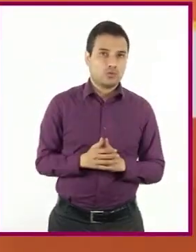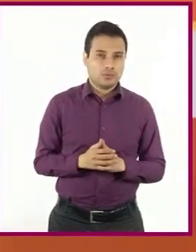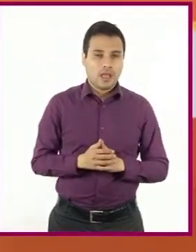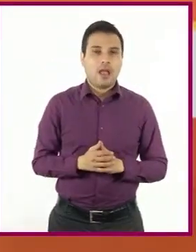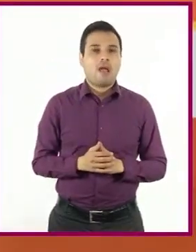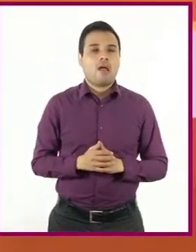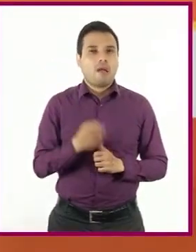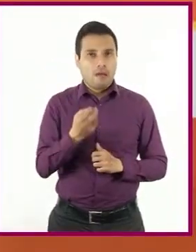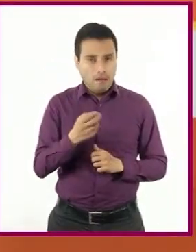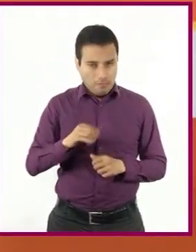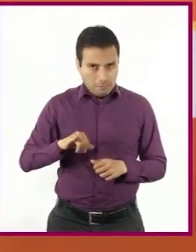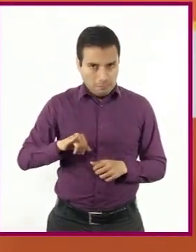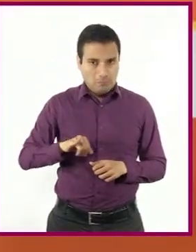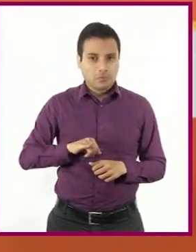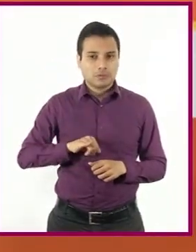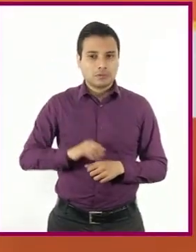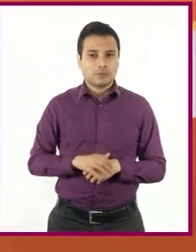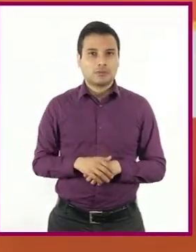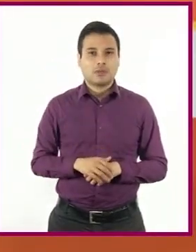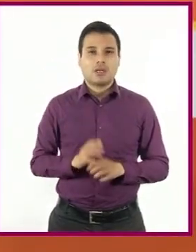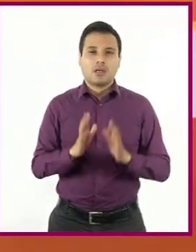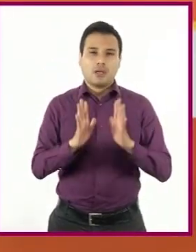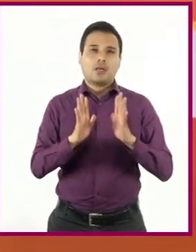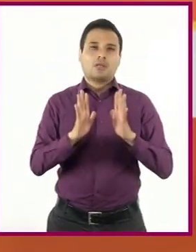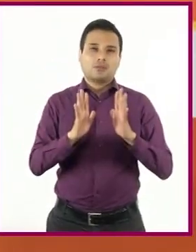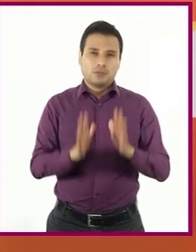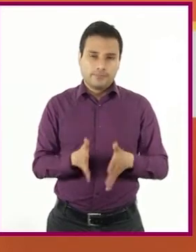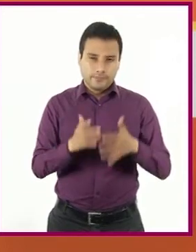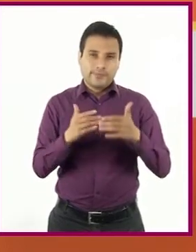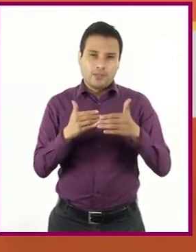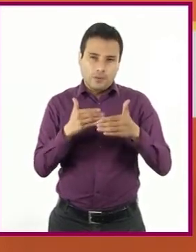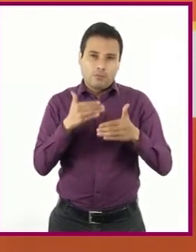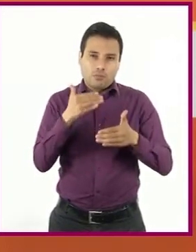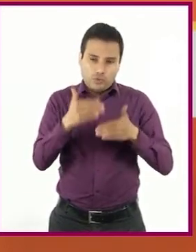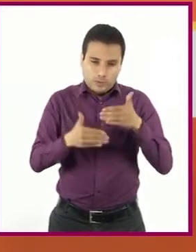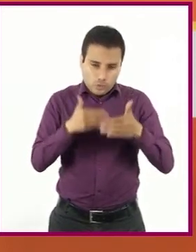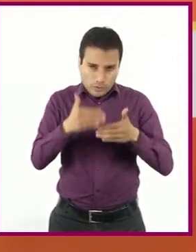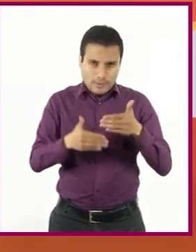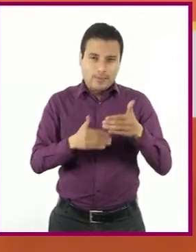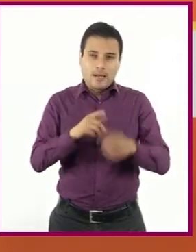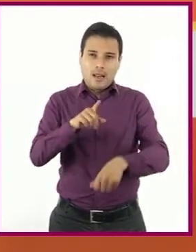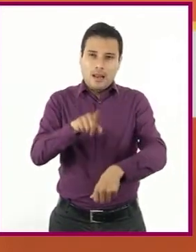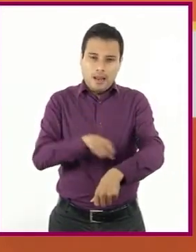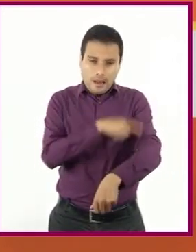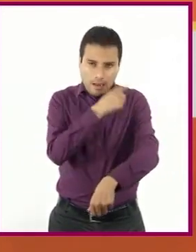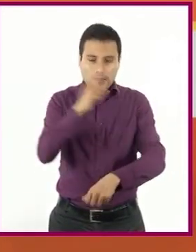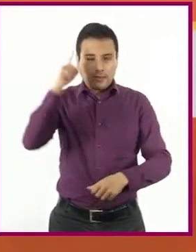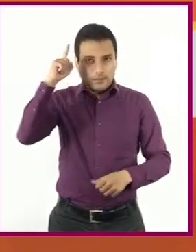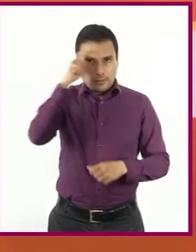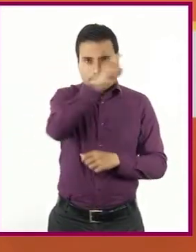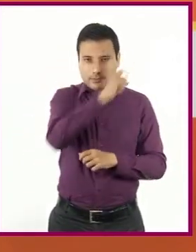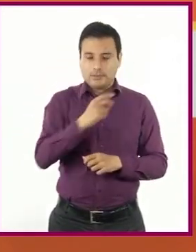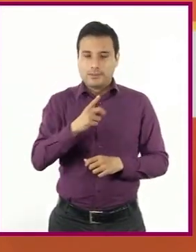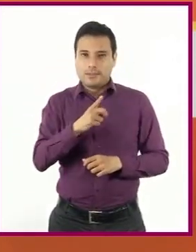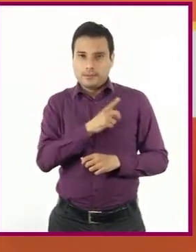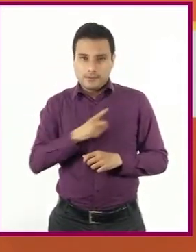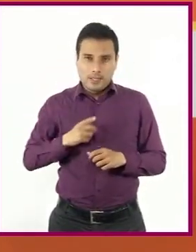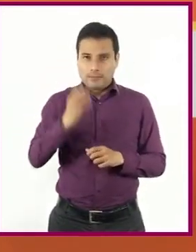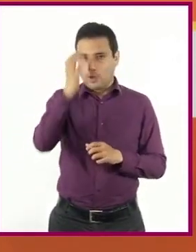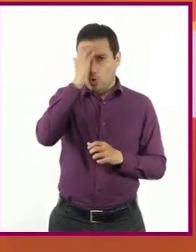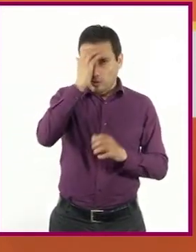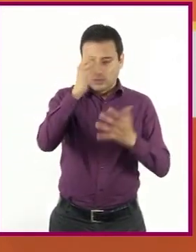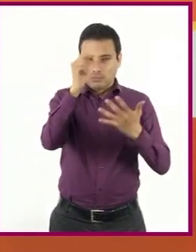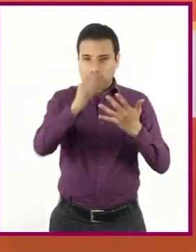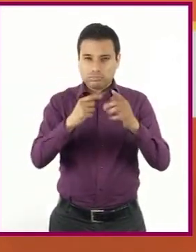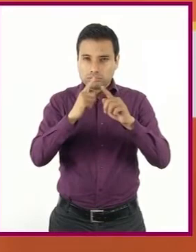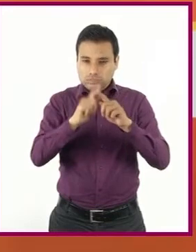muy interesante. Me queda claro que son procesos largos y complejos, que tienen muchas variables que consideran y